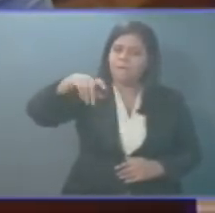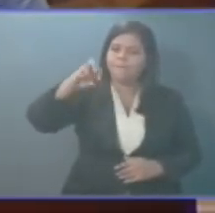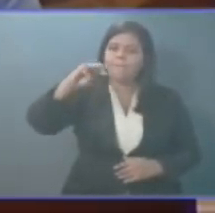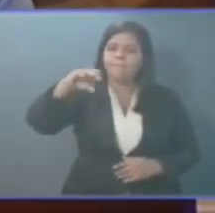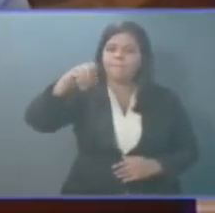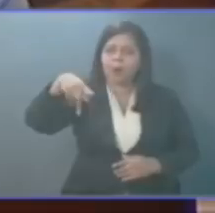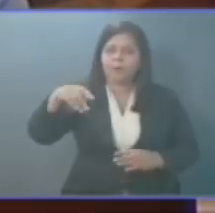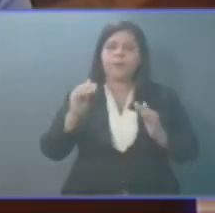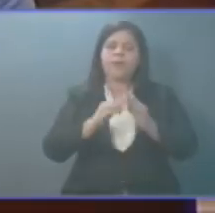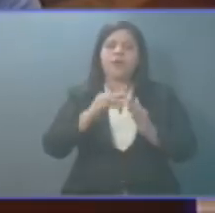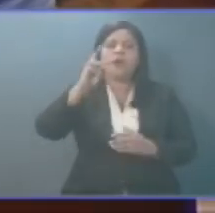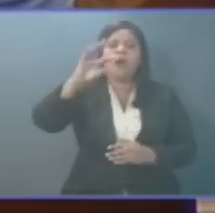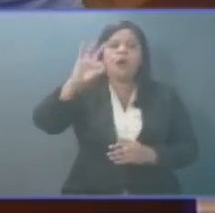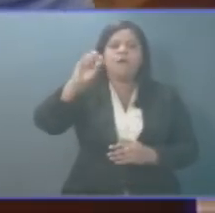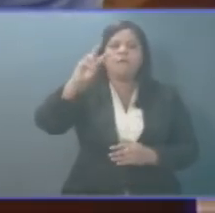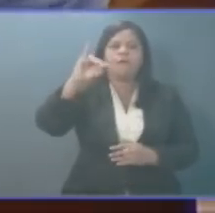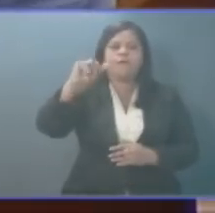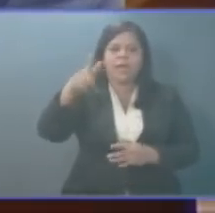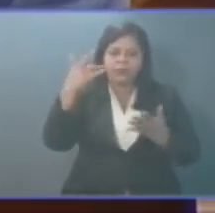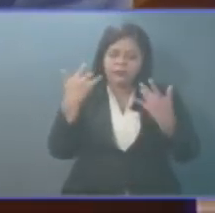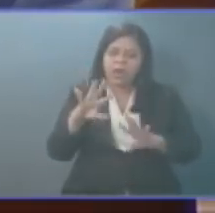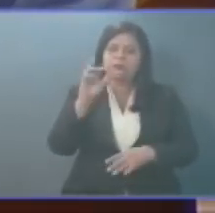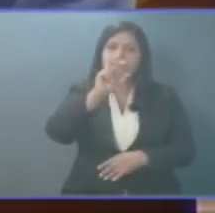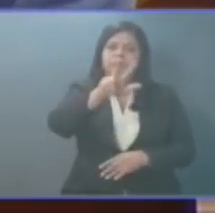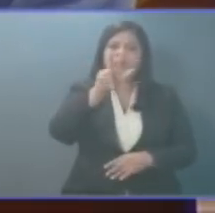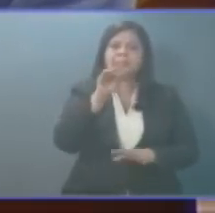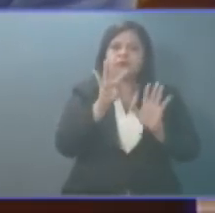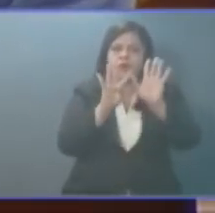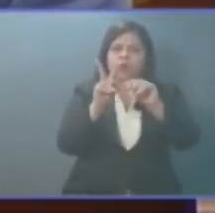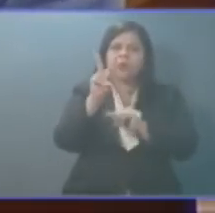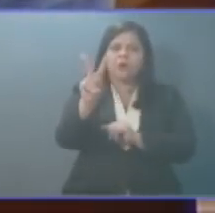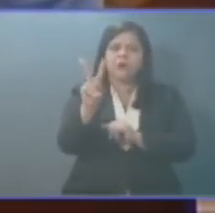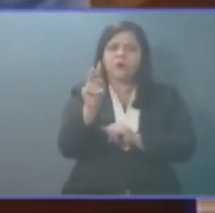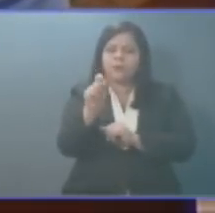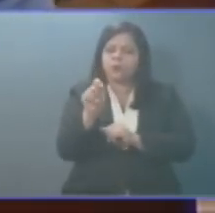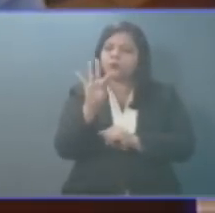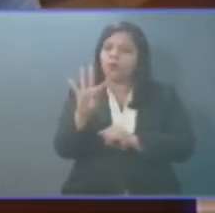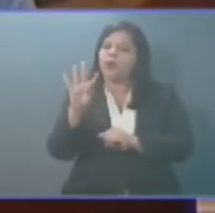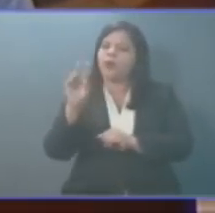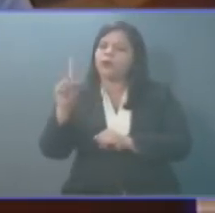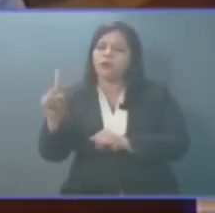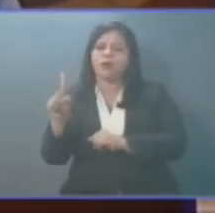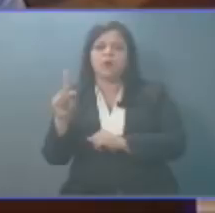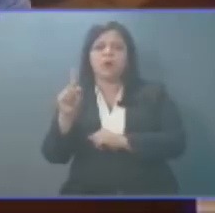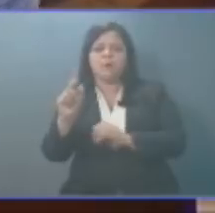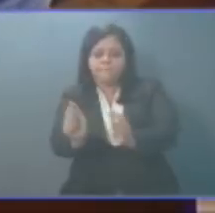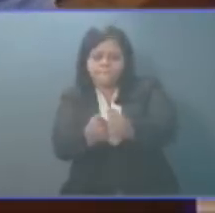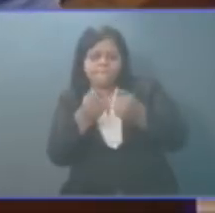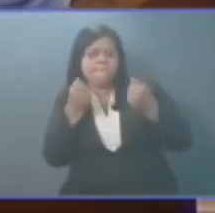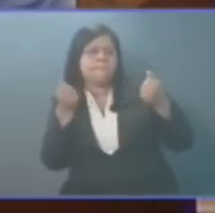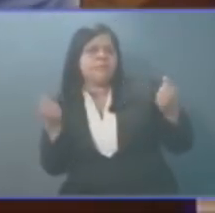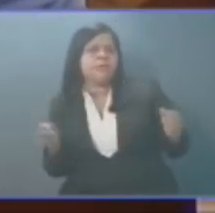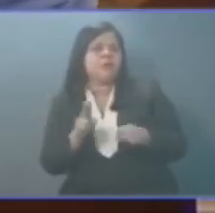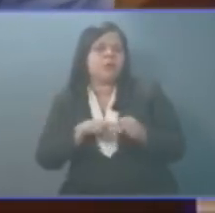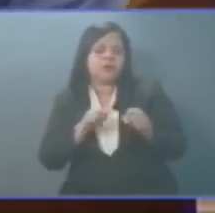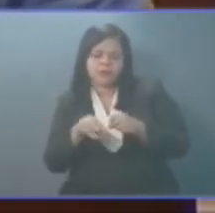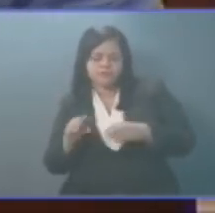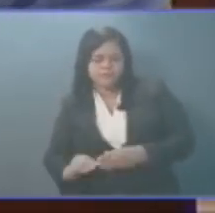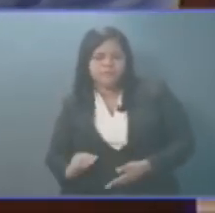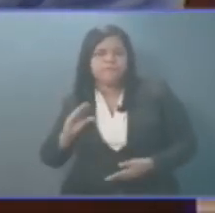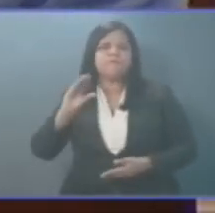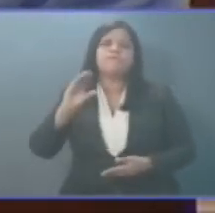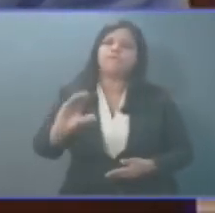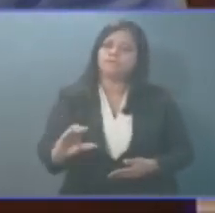Vial, hemos invertido 392.41 millones de dólares para mejorar